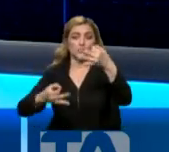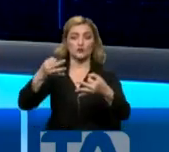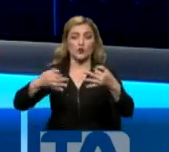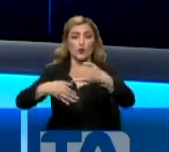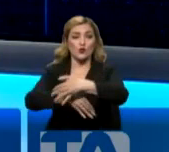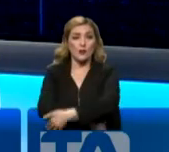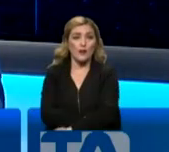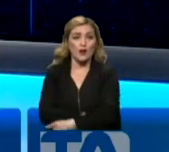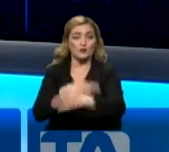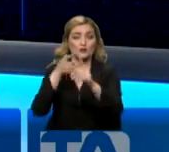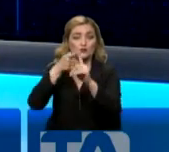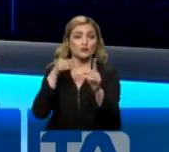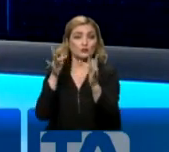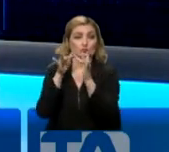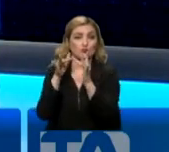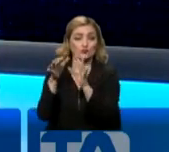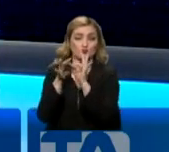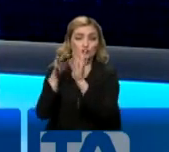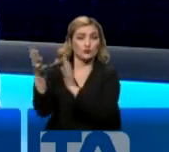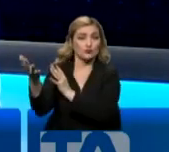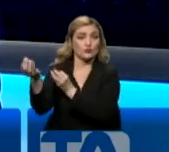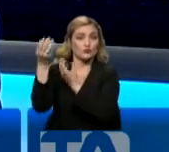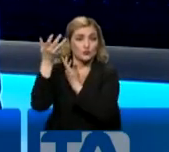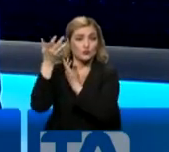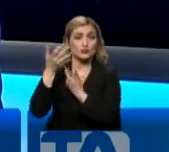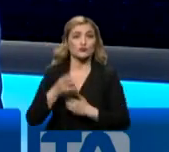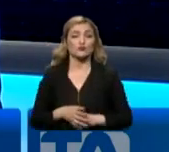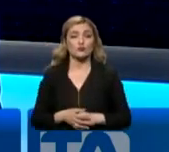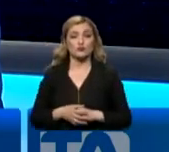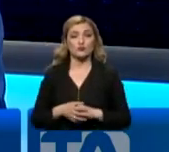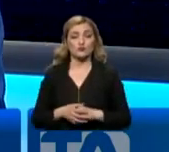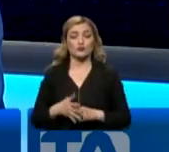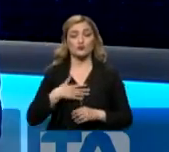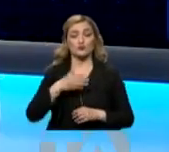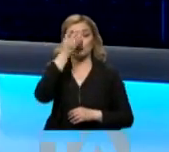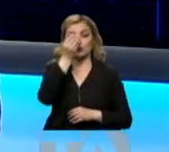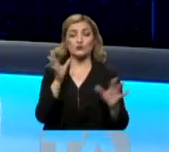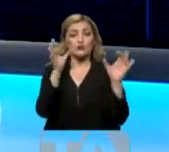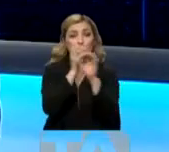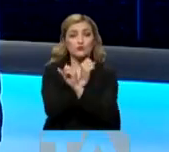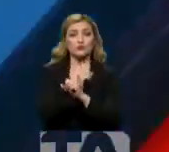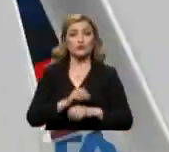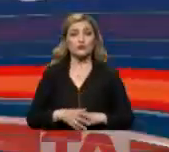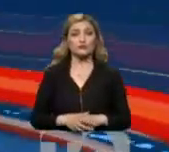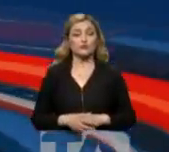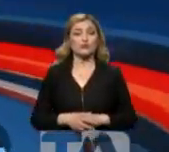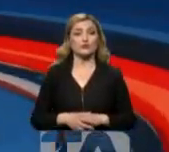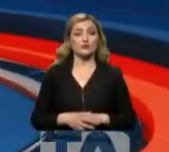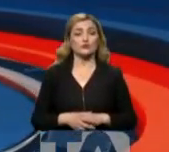de Otavalo. Vamos en directo para que David Vizcaíno nos informe desde allí, en la provincia de Imbabura. Hola, David, buenas noches.